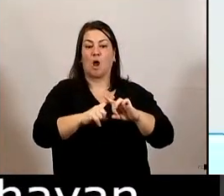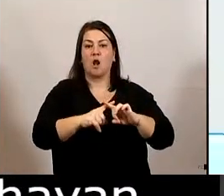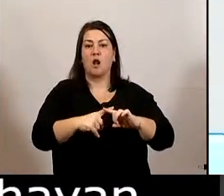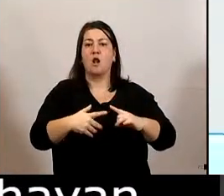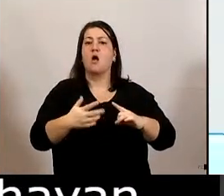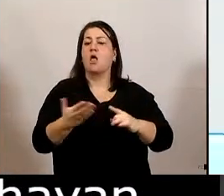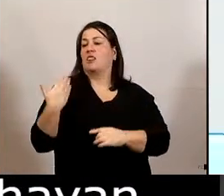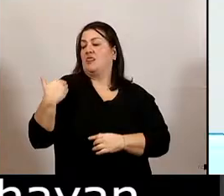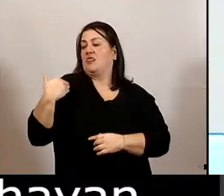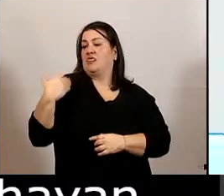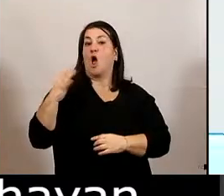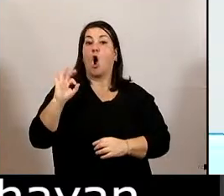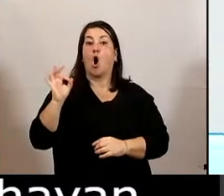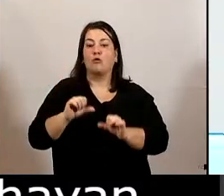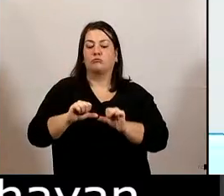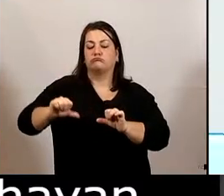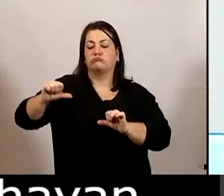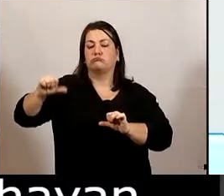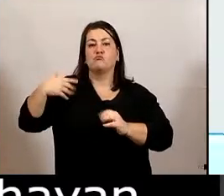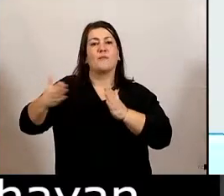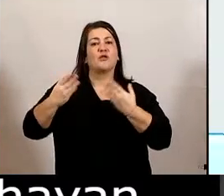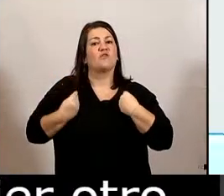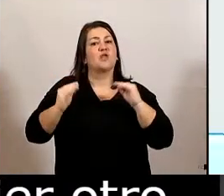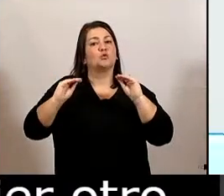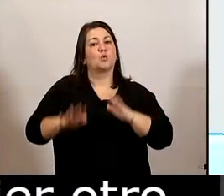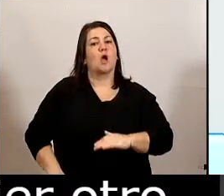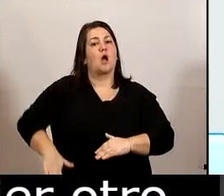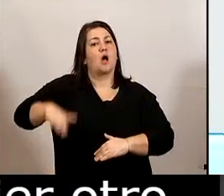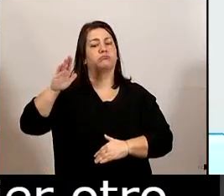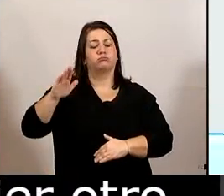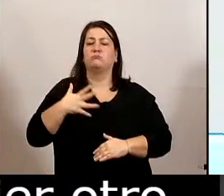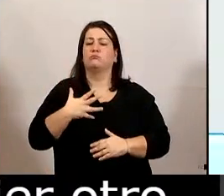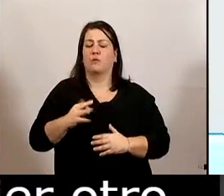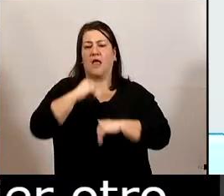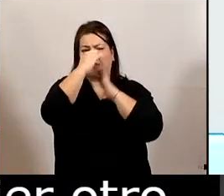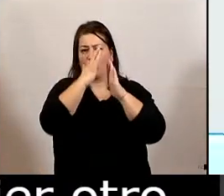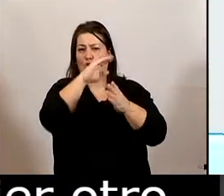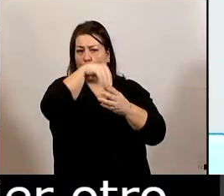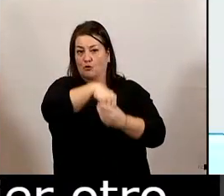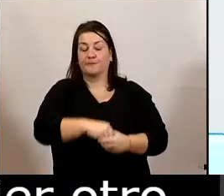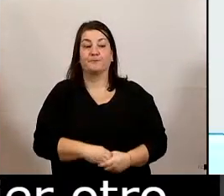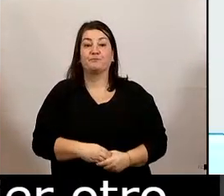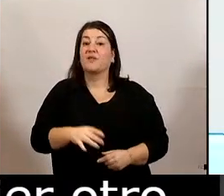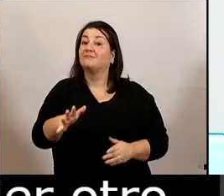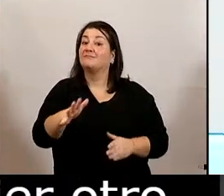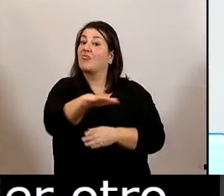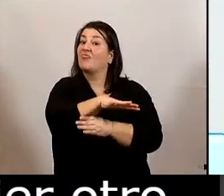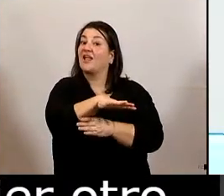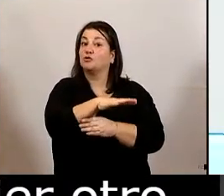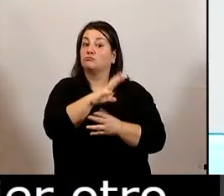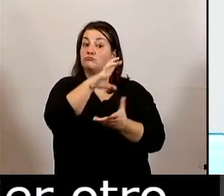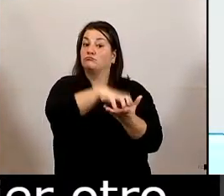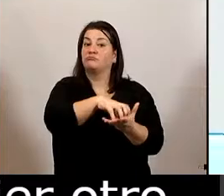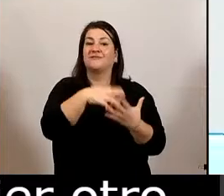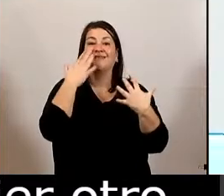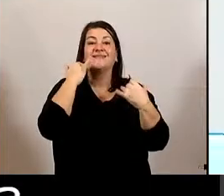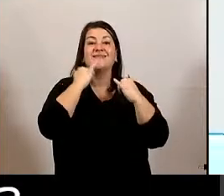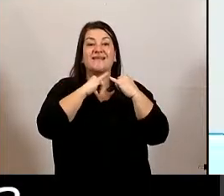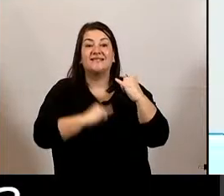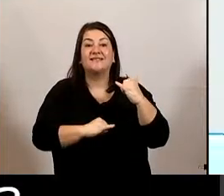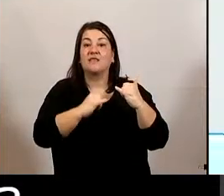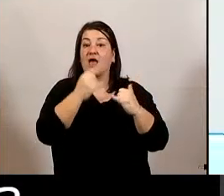manera reciente o en cualquier otro momento de su vida. Estos nuevos centros de crisis para mujeres y niñas a partir de los 12